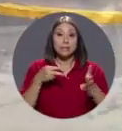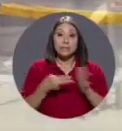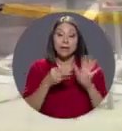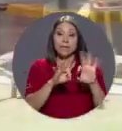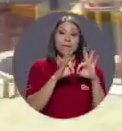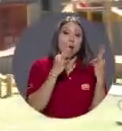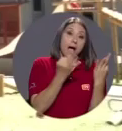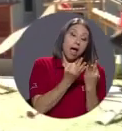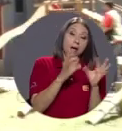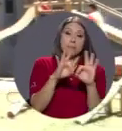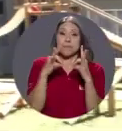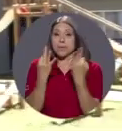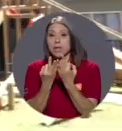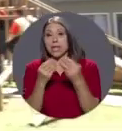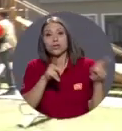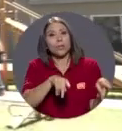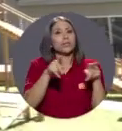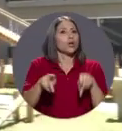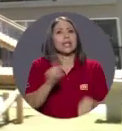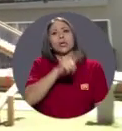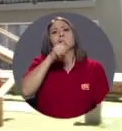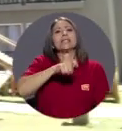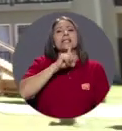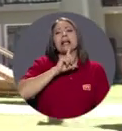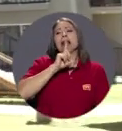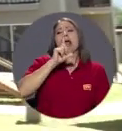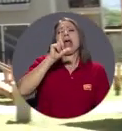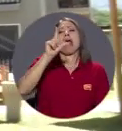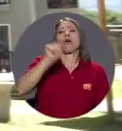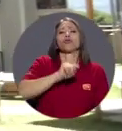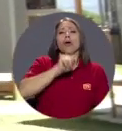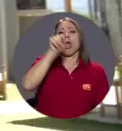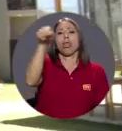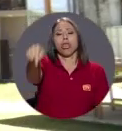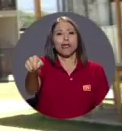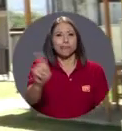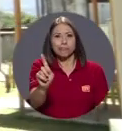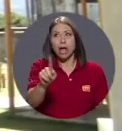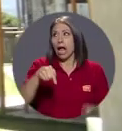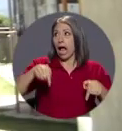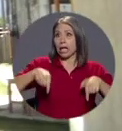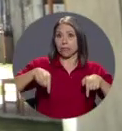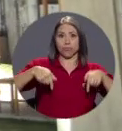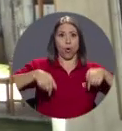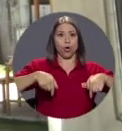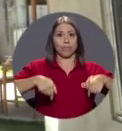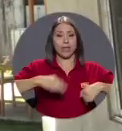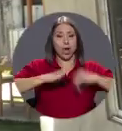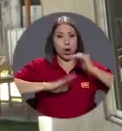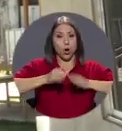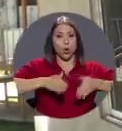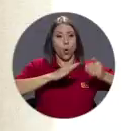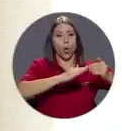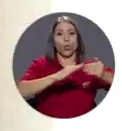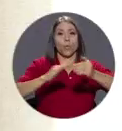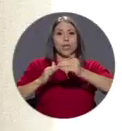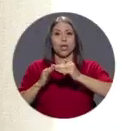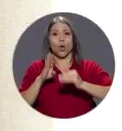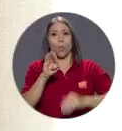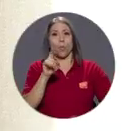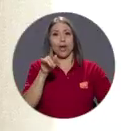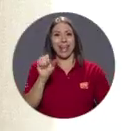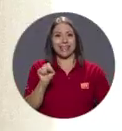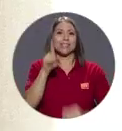las familias o las personas no se tengan que movilizar grandes distancias. Donde estamos hoy, que es el condominio La Arboleda, es un ejemplo.